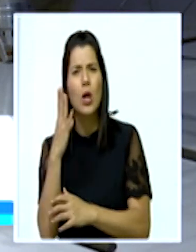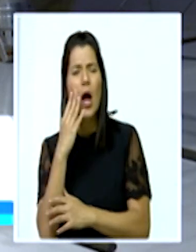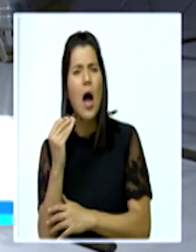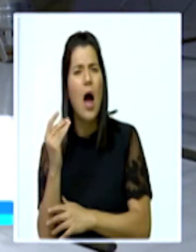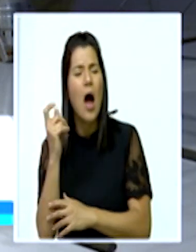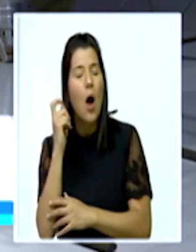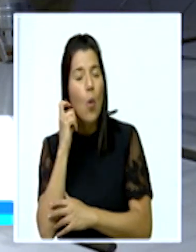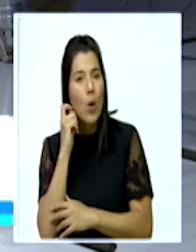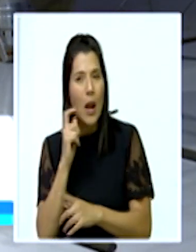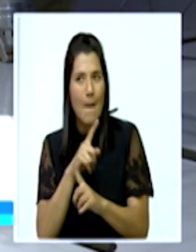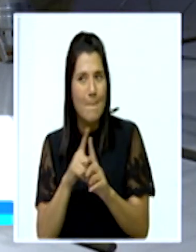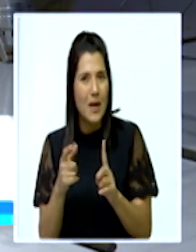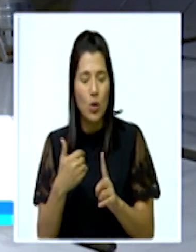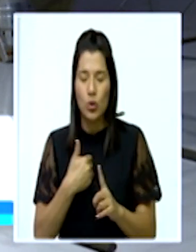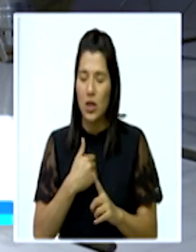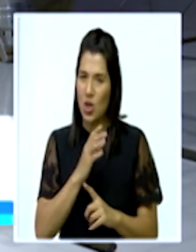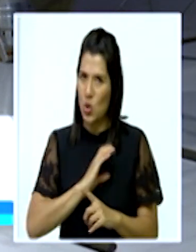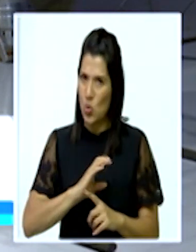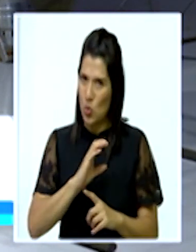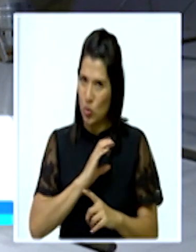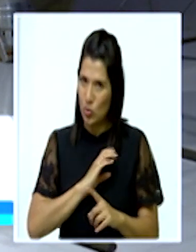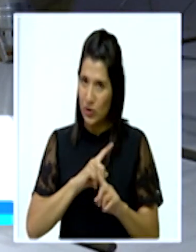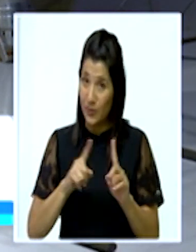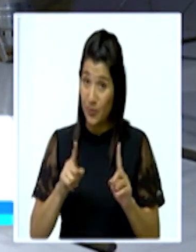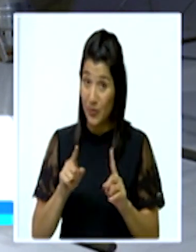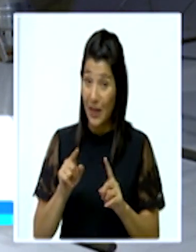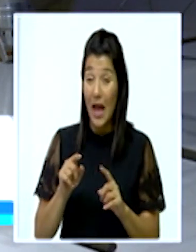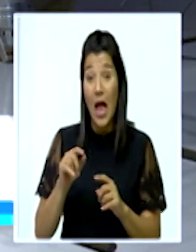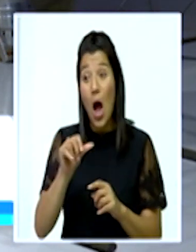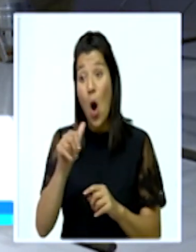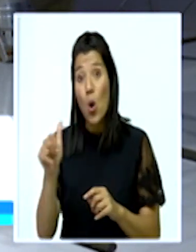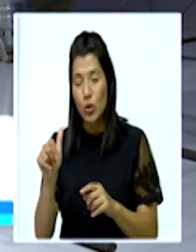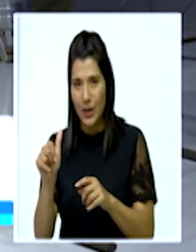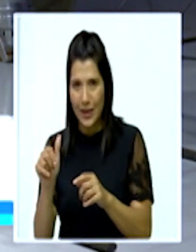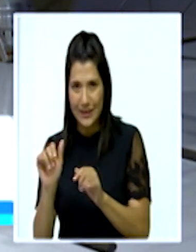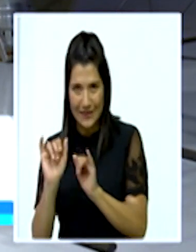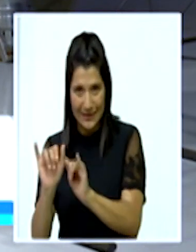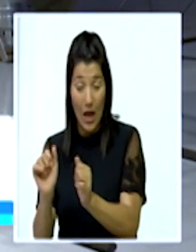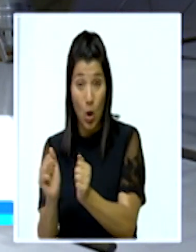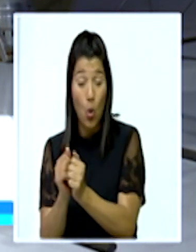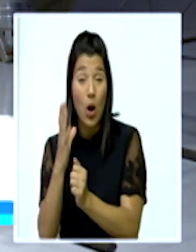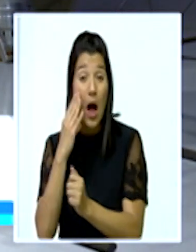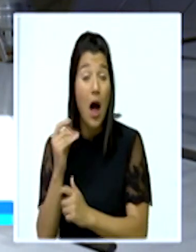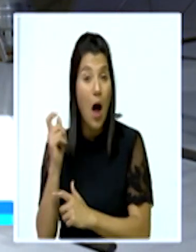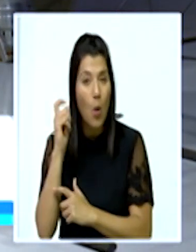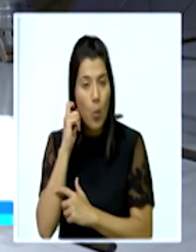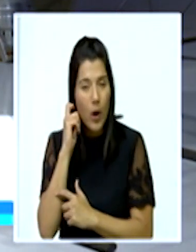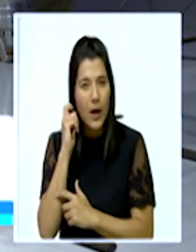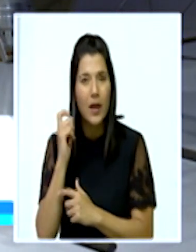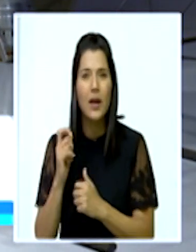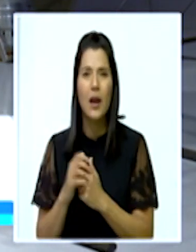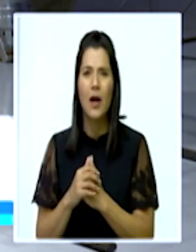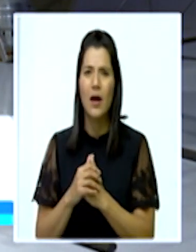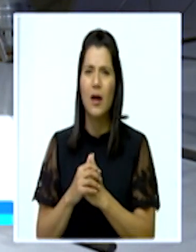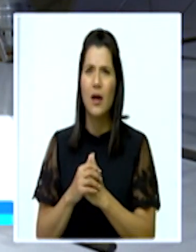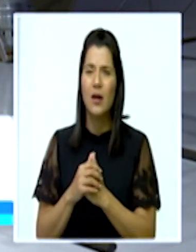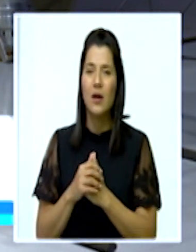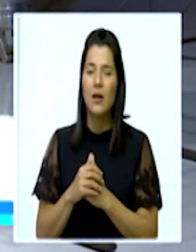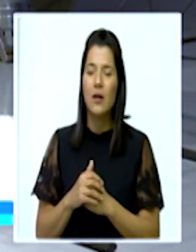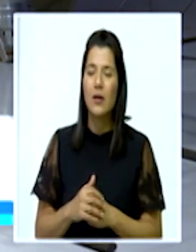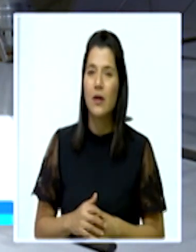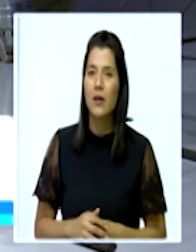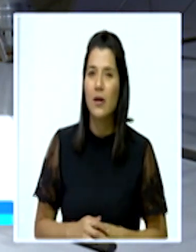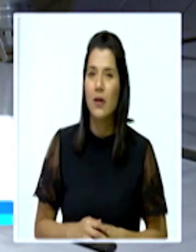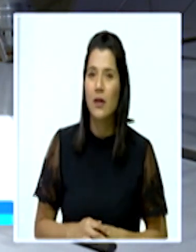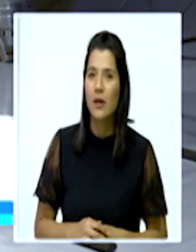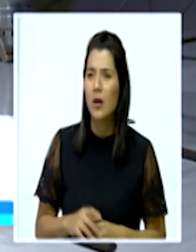escuela. La chiquita que está con la abuelita materna ha presentado rebeldía,